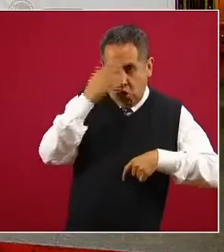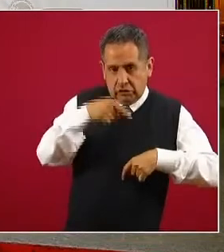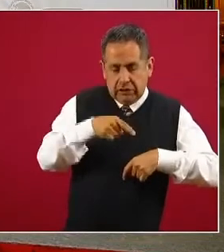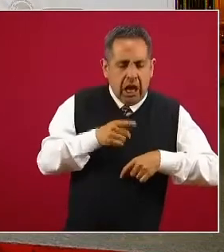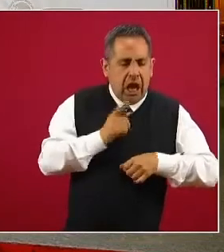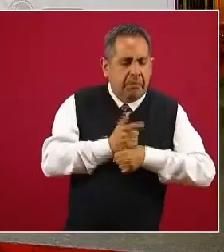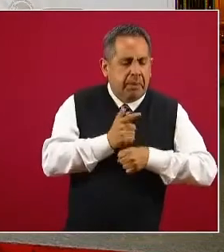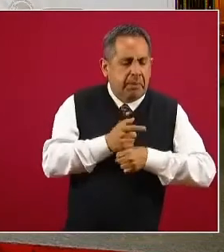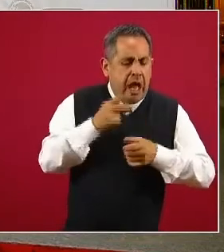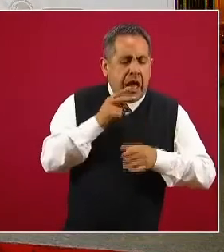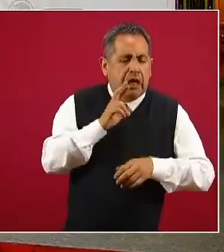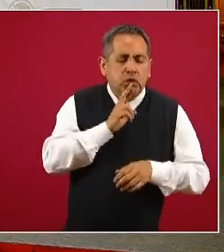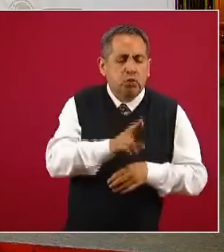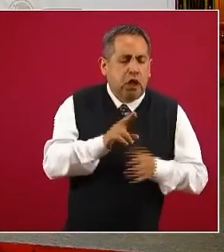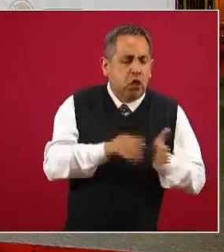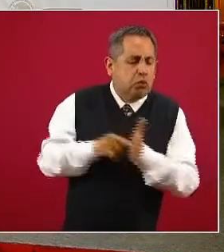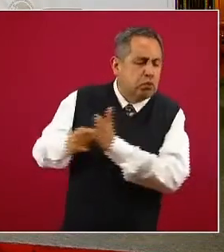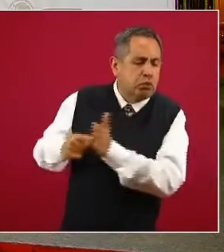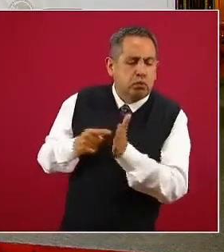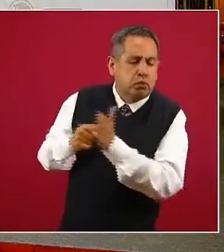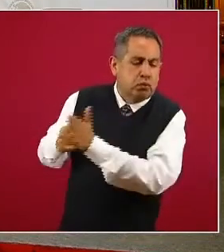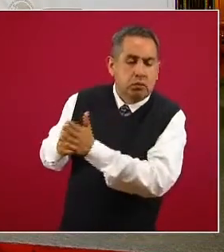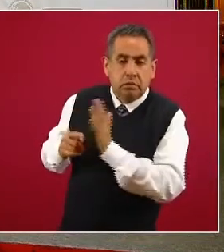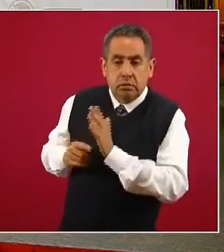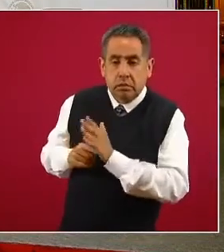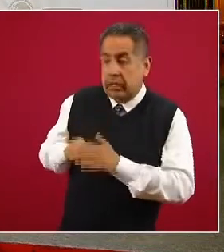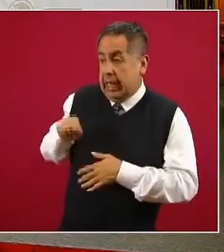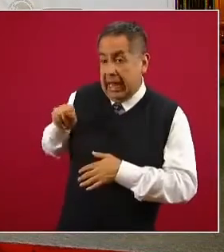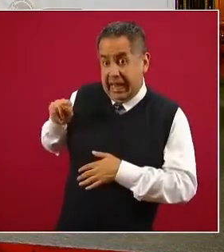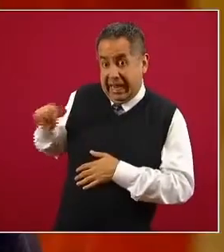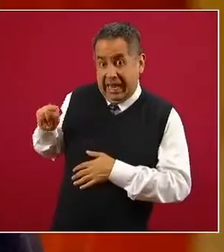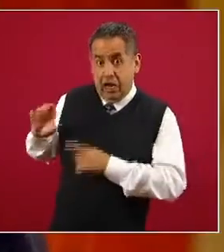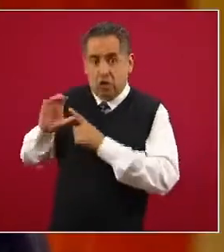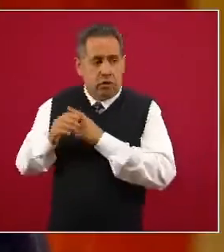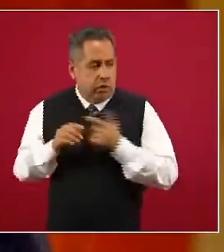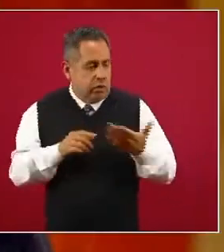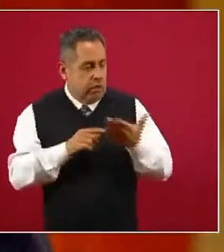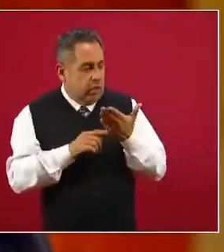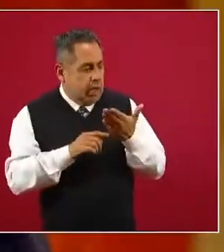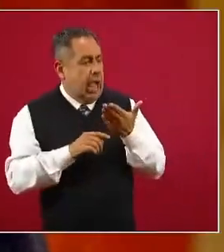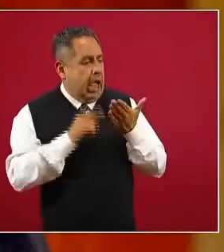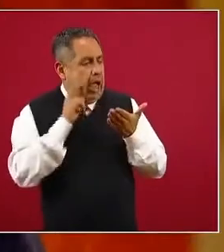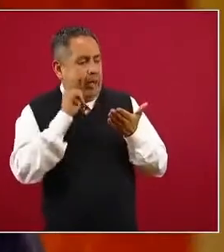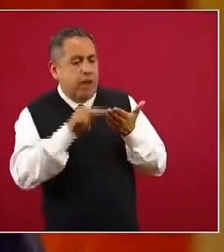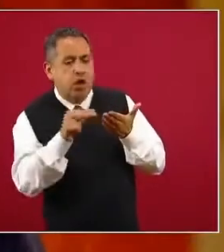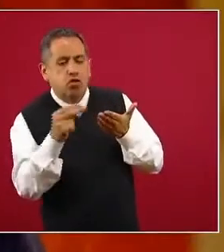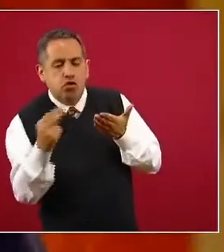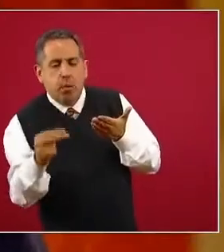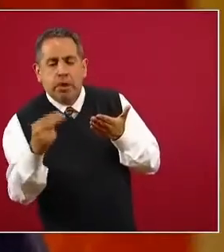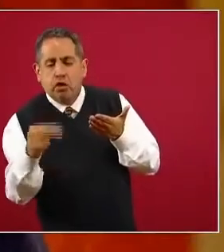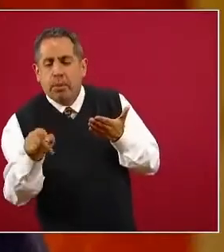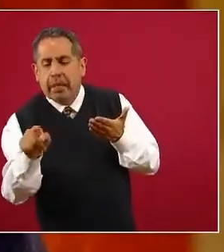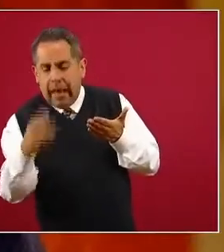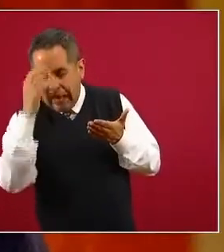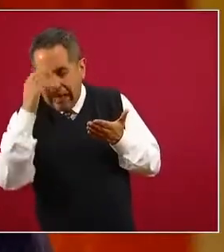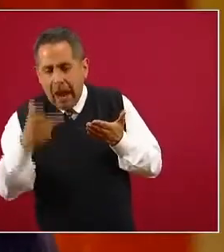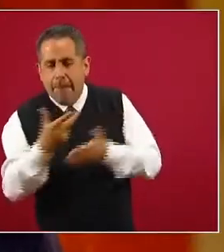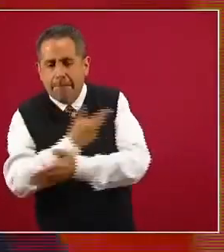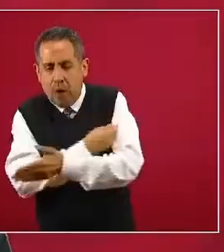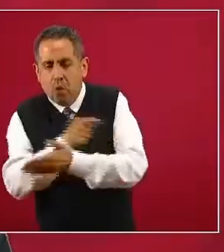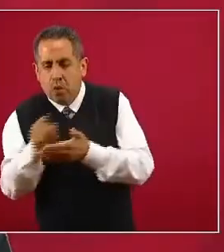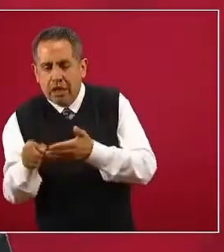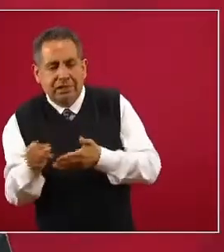estudio, a quién le tocó vacuna, candidato, a quién le tocó placebo. Entonces, solo el